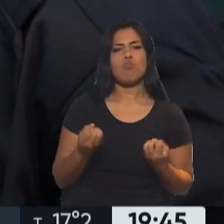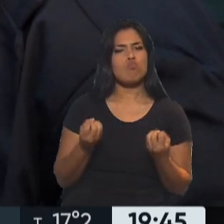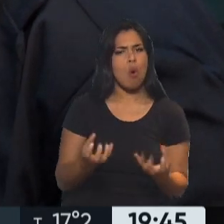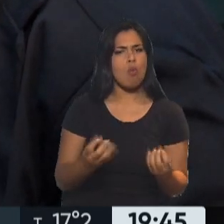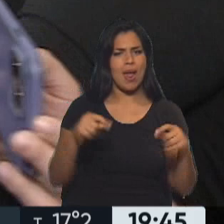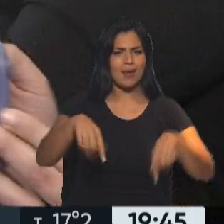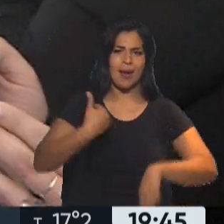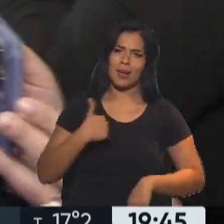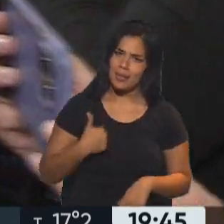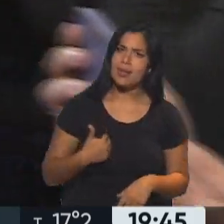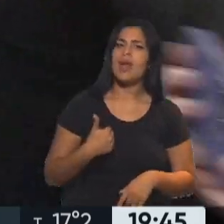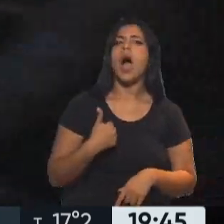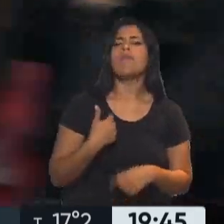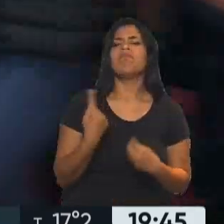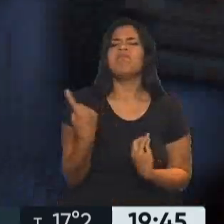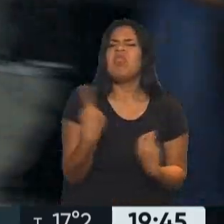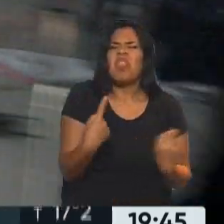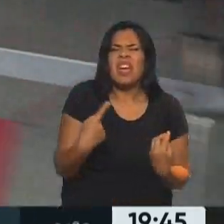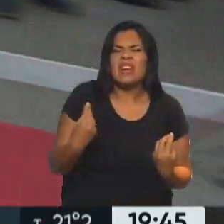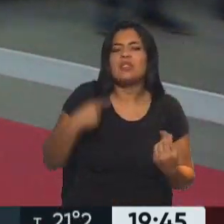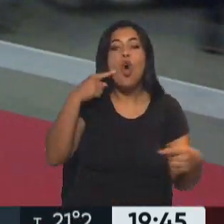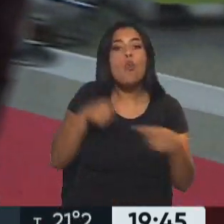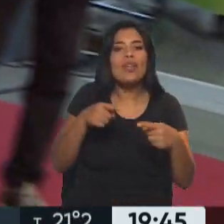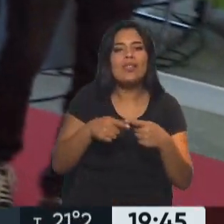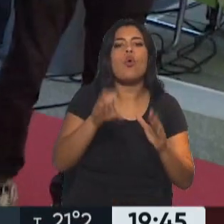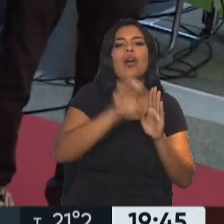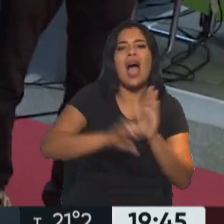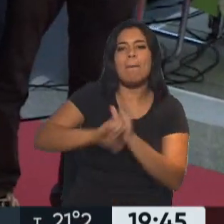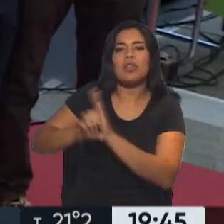Argentina, y trata sobre capítulos que empiezan y terminan